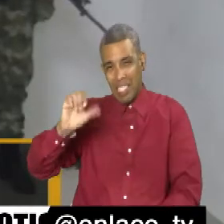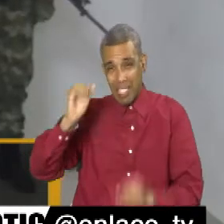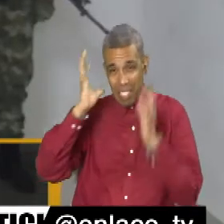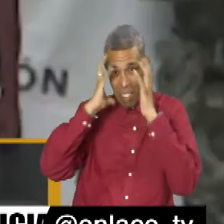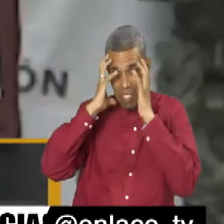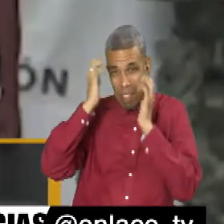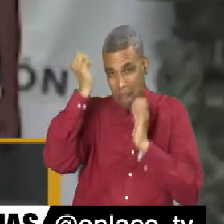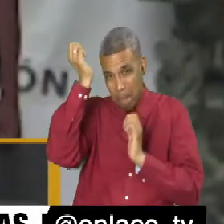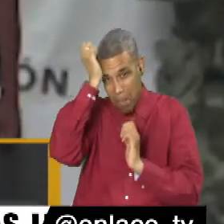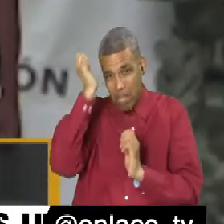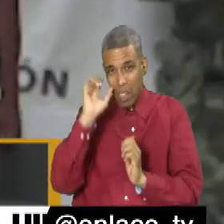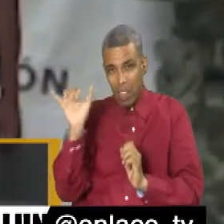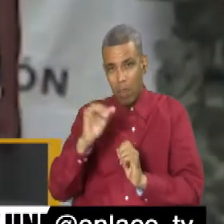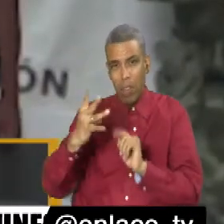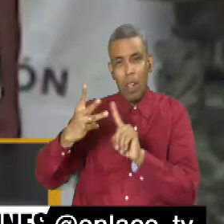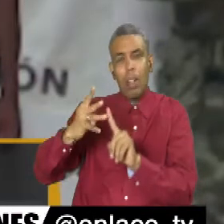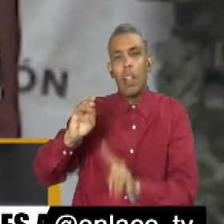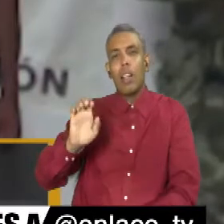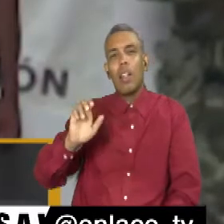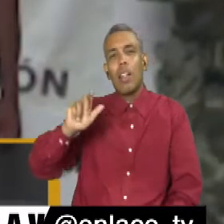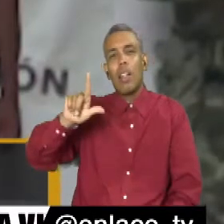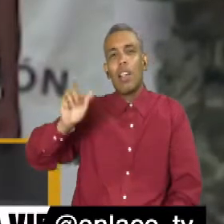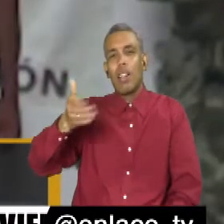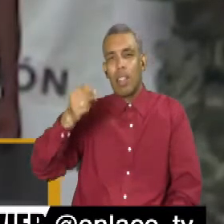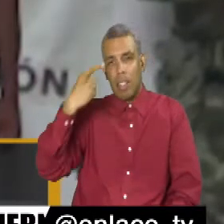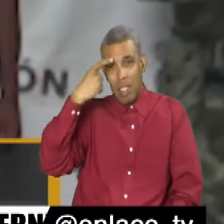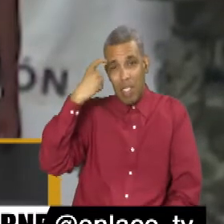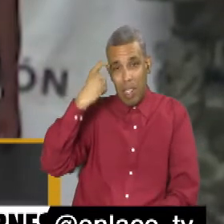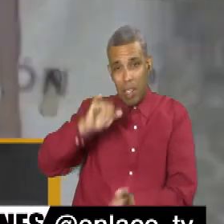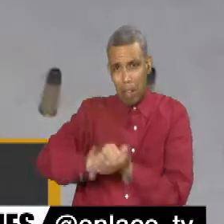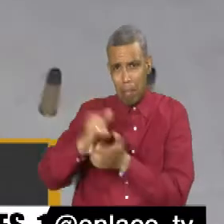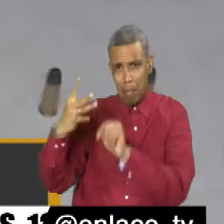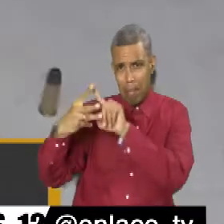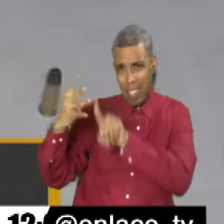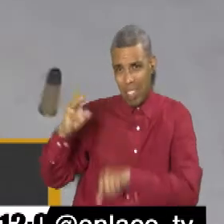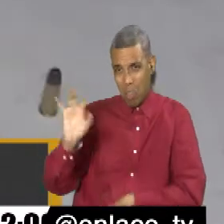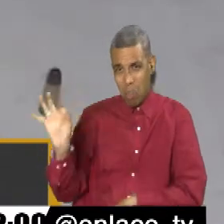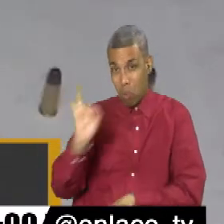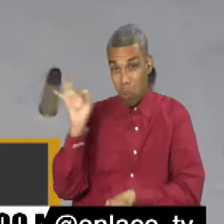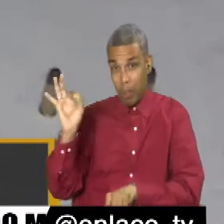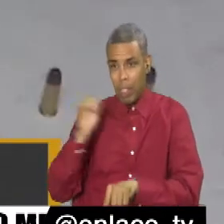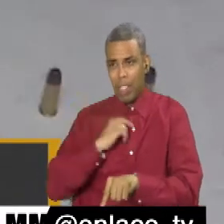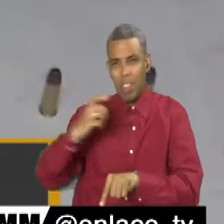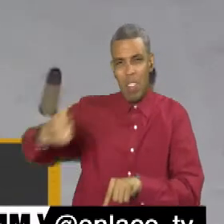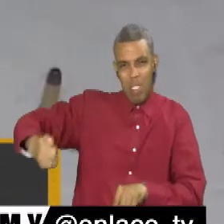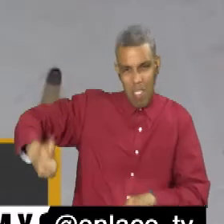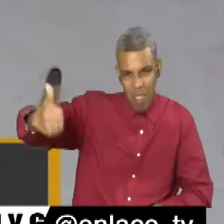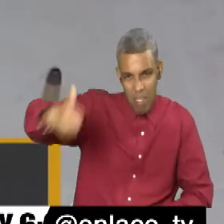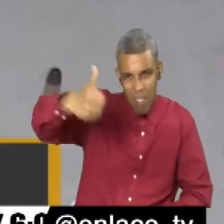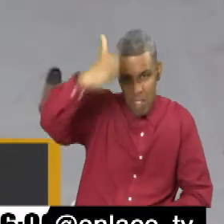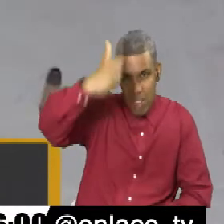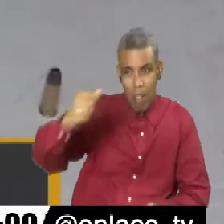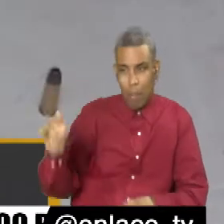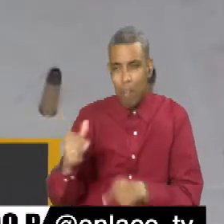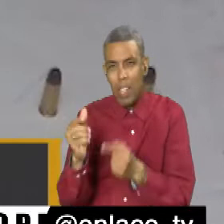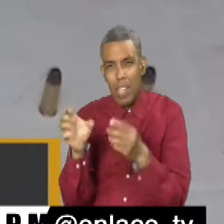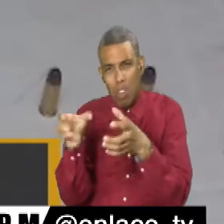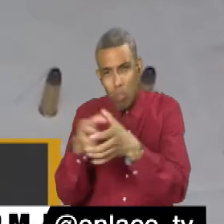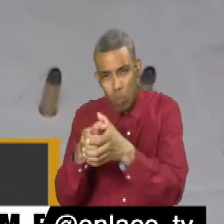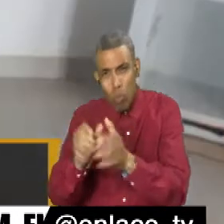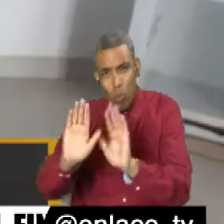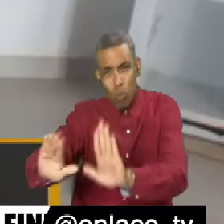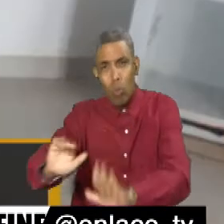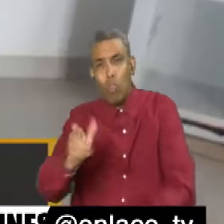de 19 años de edad. Los tres eran, según las autoridades, los hombres de confianza de los principales cabecillas del Frente Luis Alfonso Echavarría y